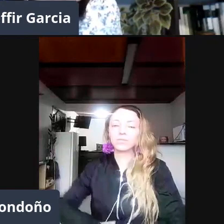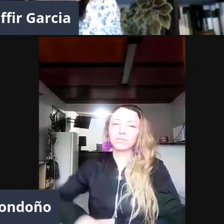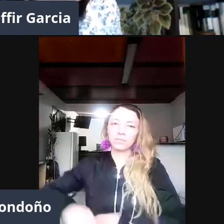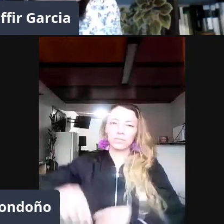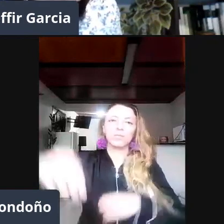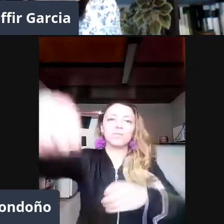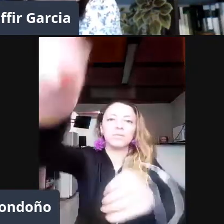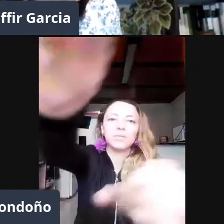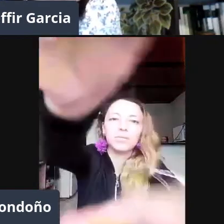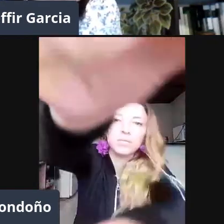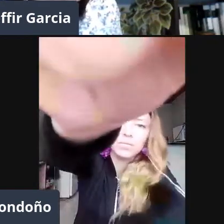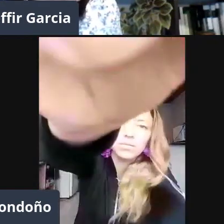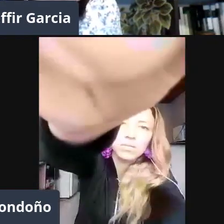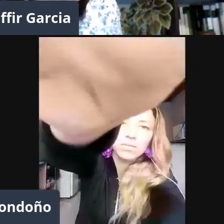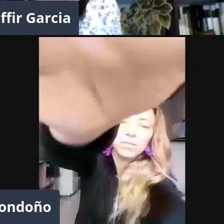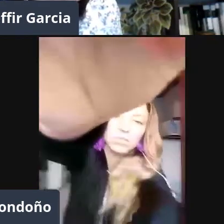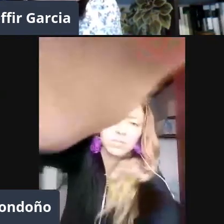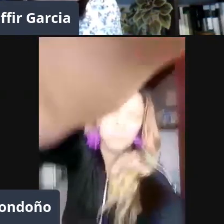monólogo